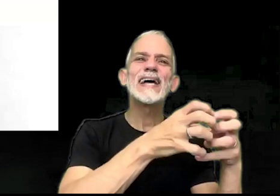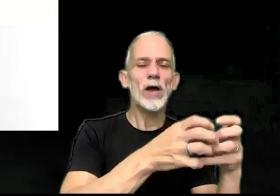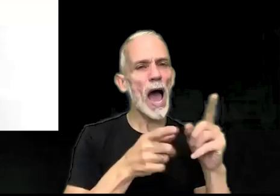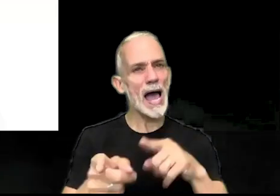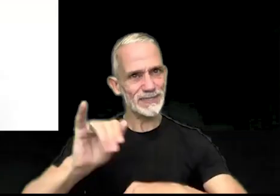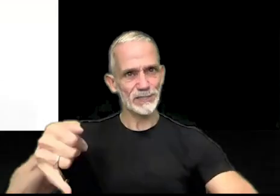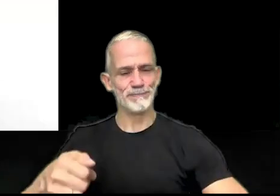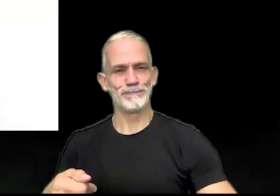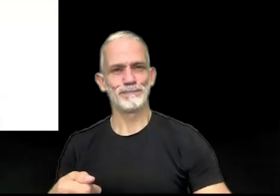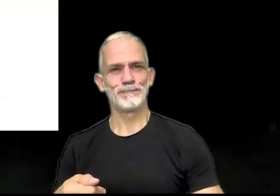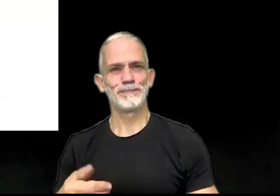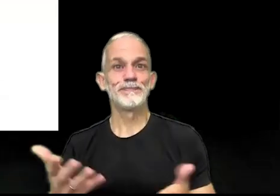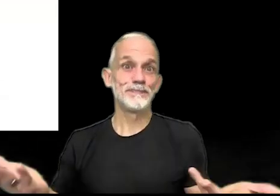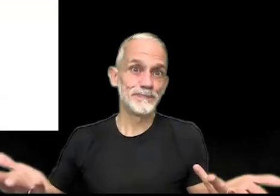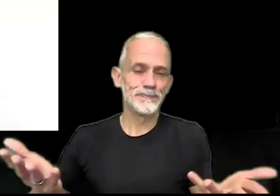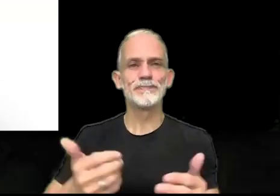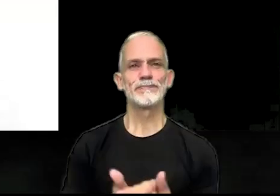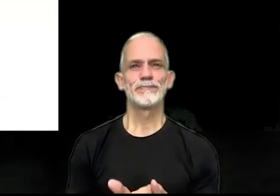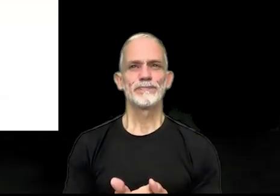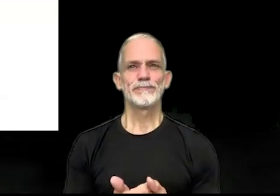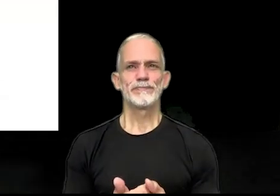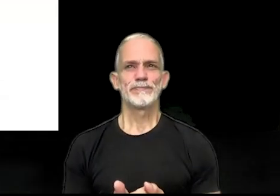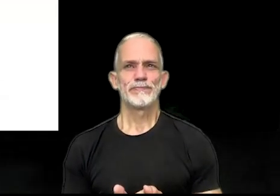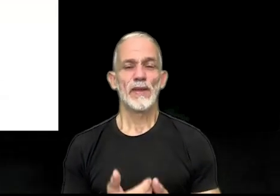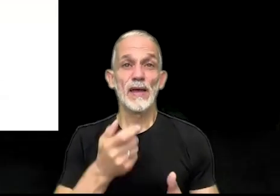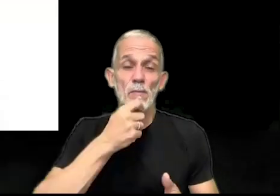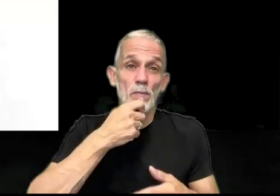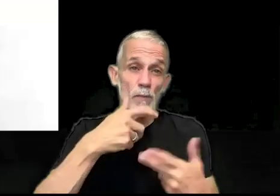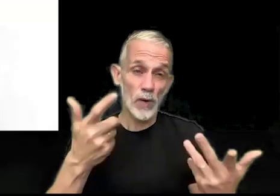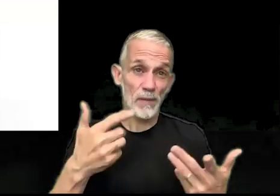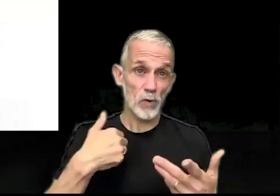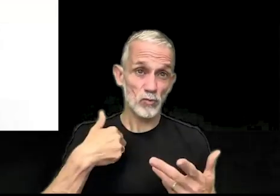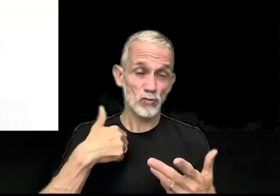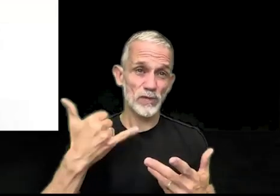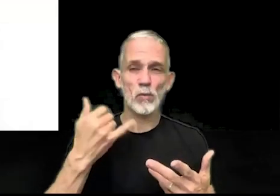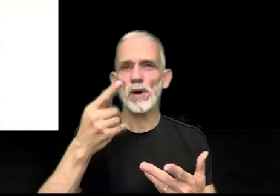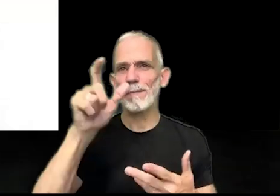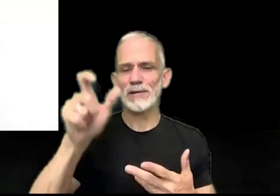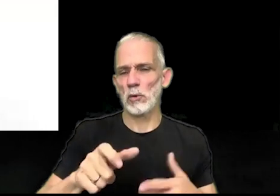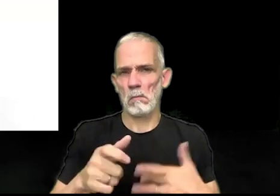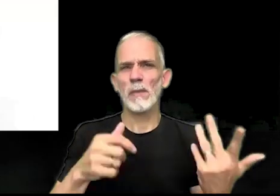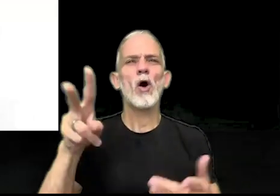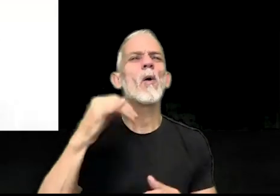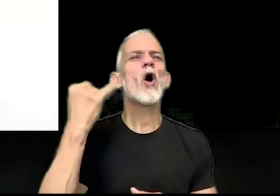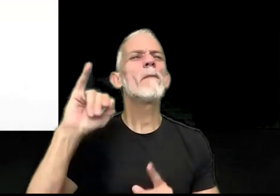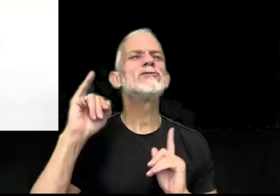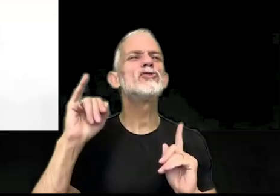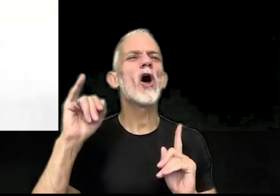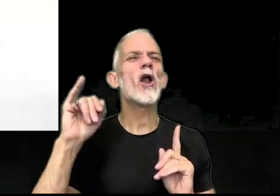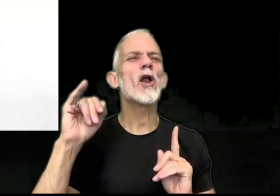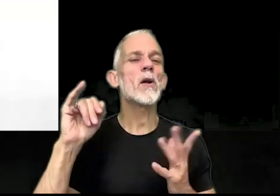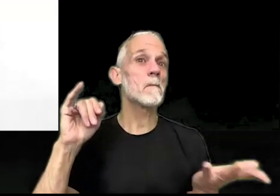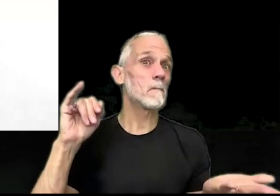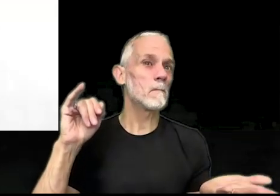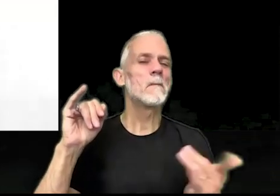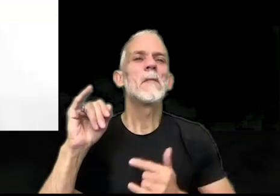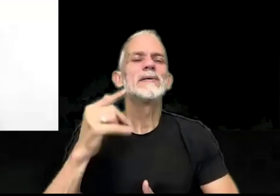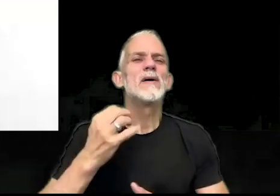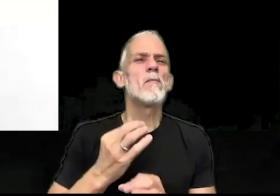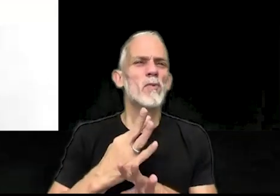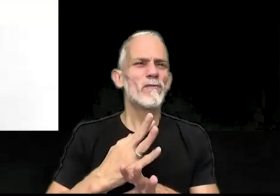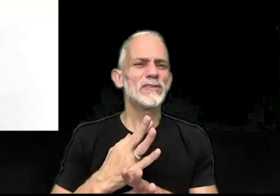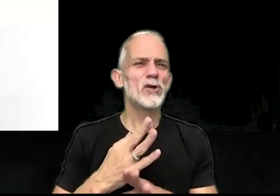categoría. Con lo cual, si yo tengo a alguien que cobra comisiones, por más que fuera